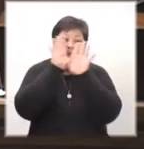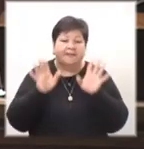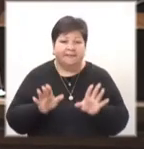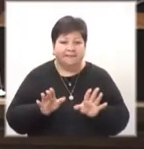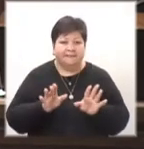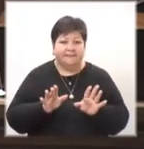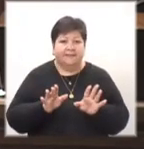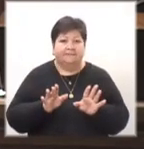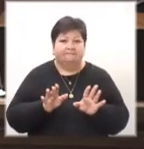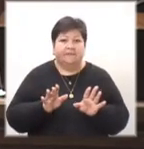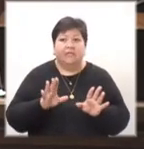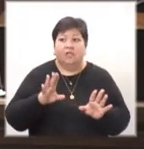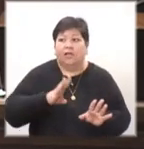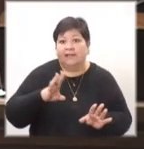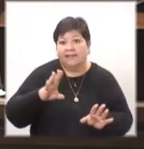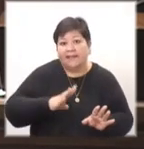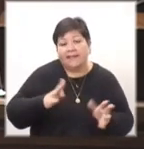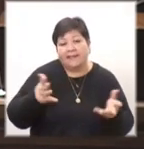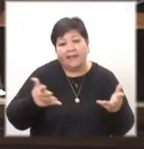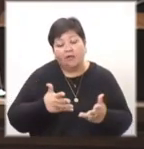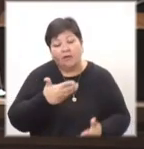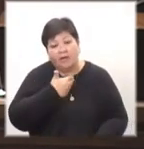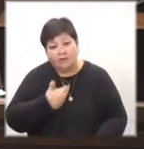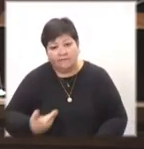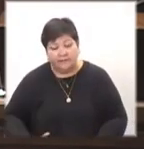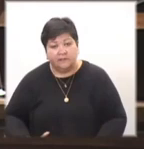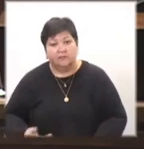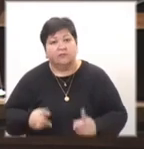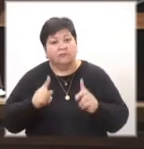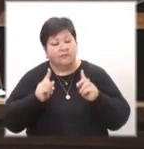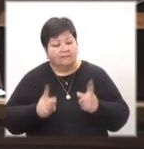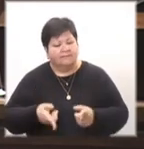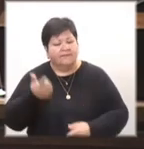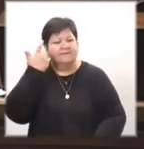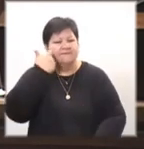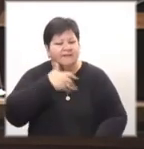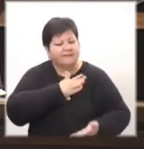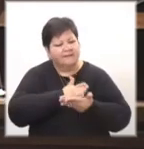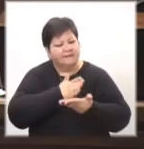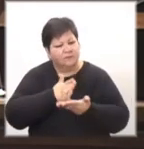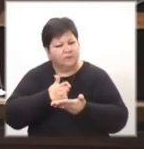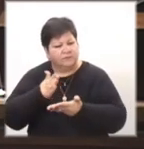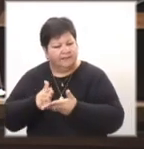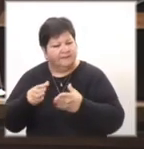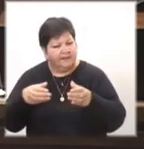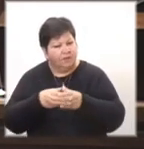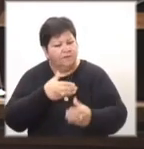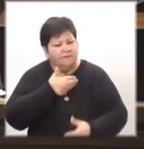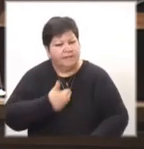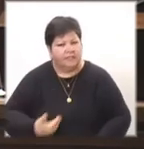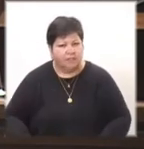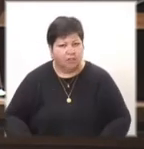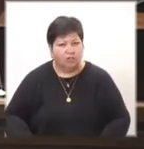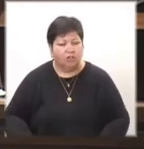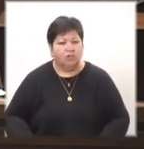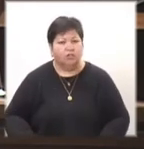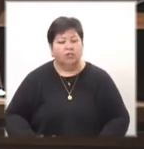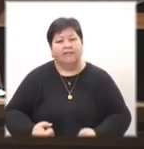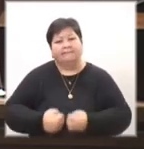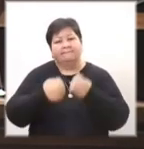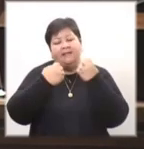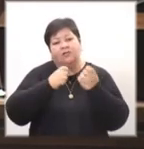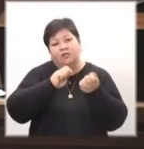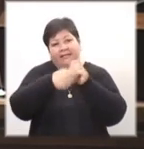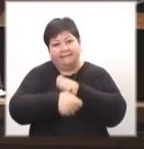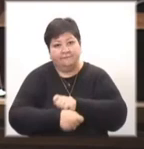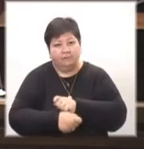la que se ha manejado el oficialismo, se le suma la falta de rigurosidad con que la coalición de gobierno ha manejado los efectos de la reforma